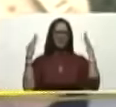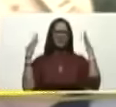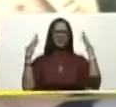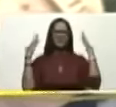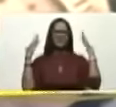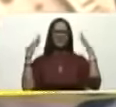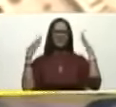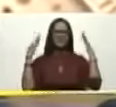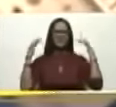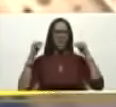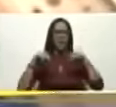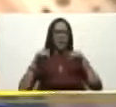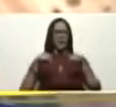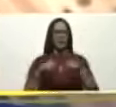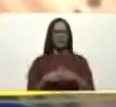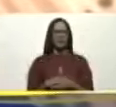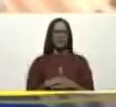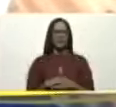hoy